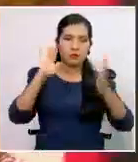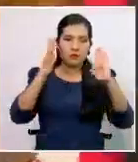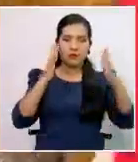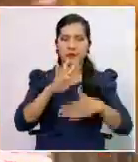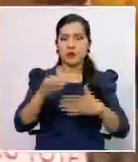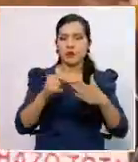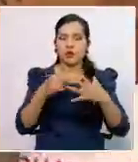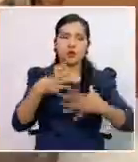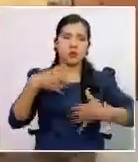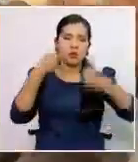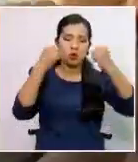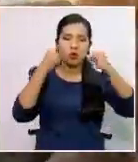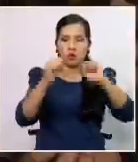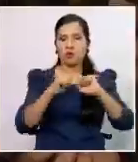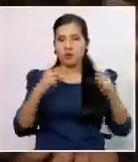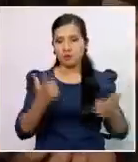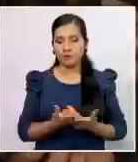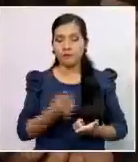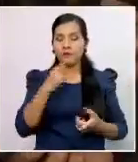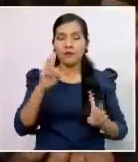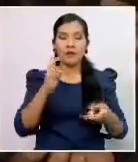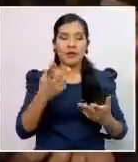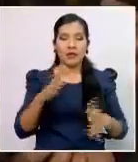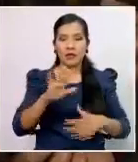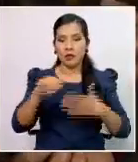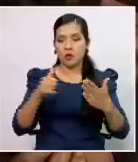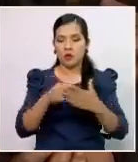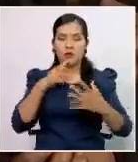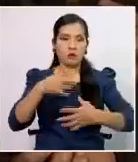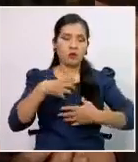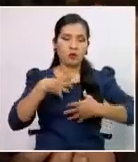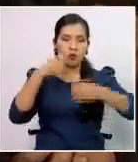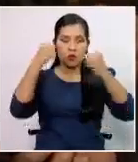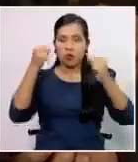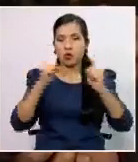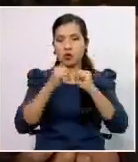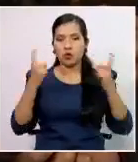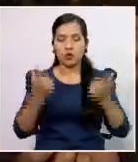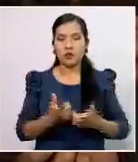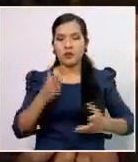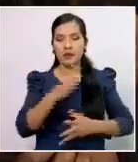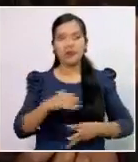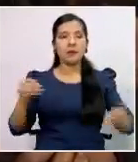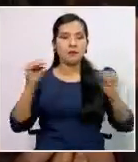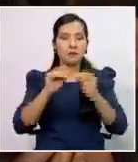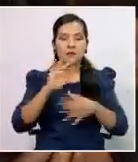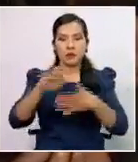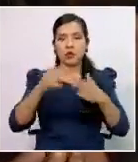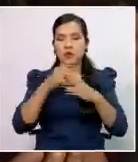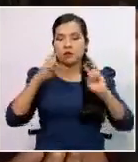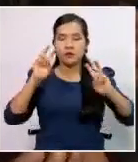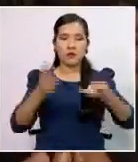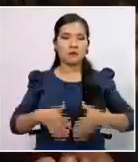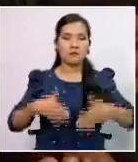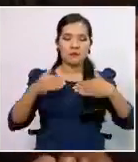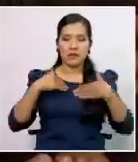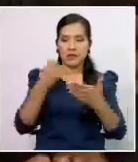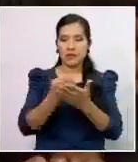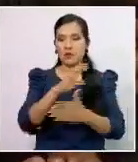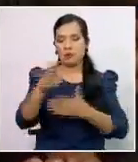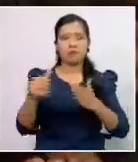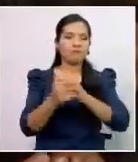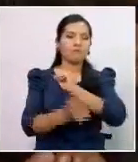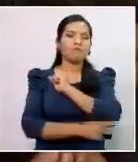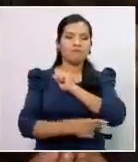protesta social. Criminalizar la protesta social y pretenden también criminalizar la vida económica del país. Contrario a